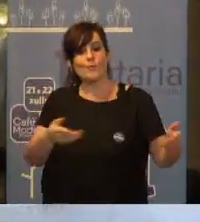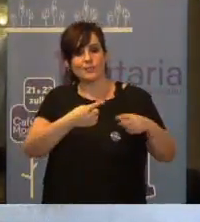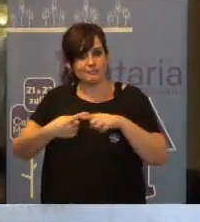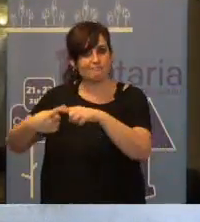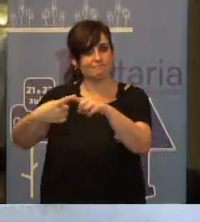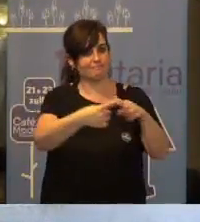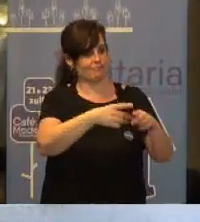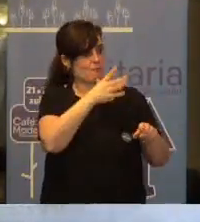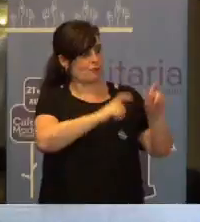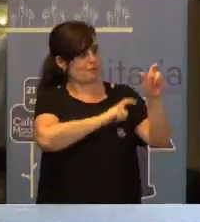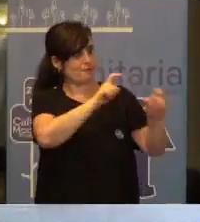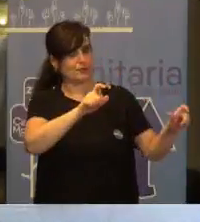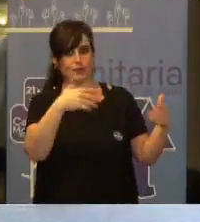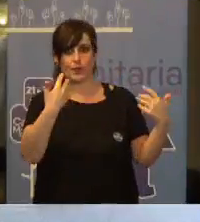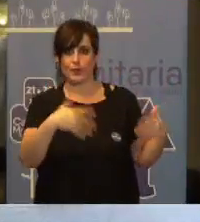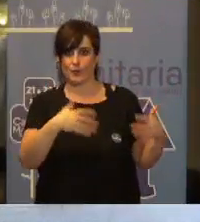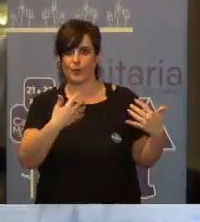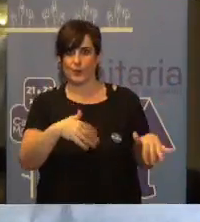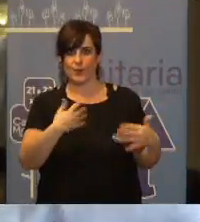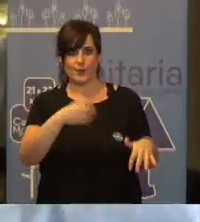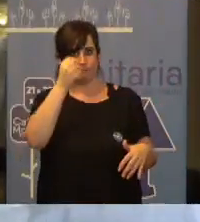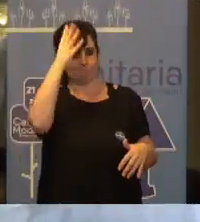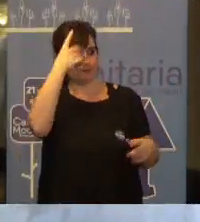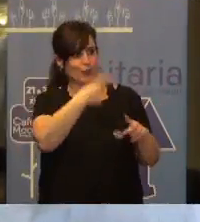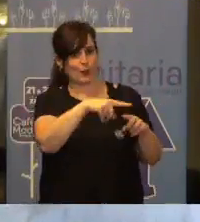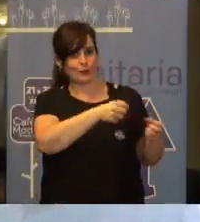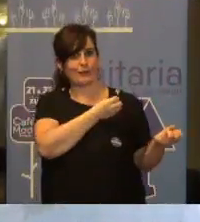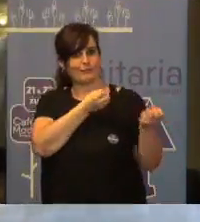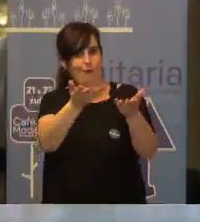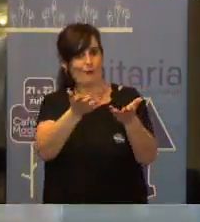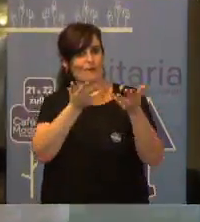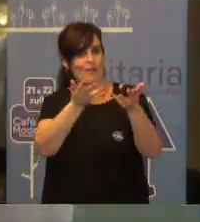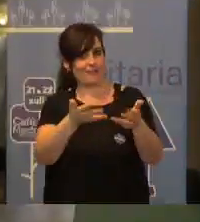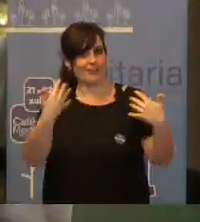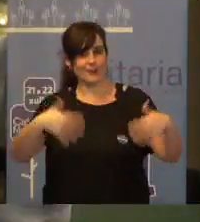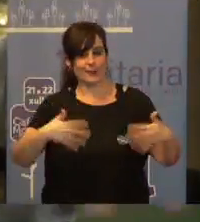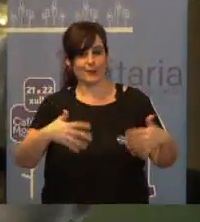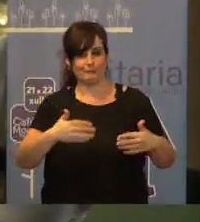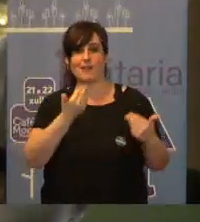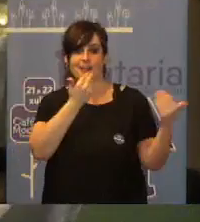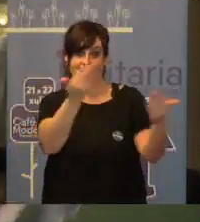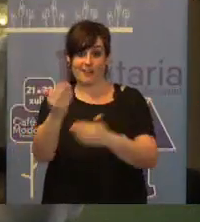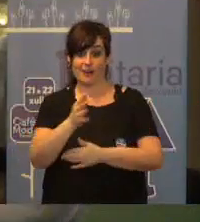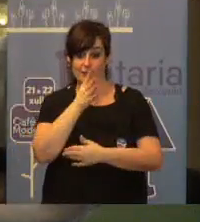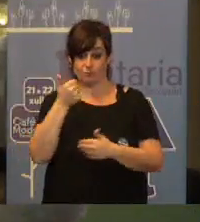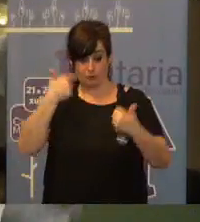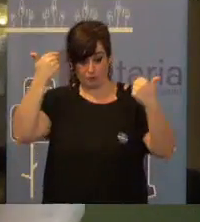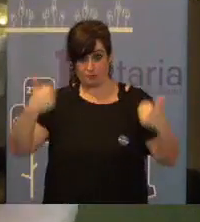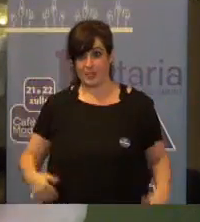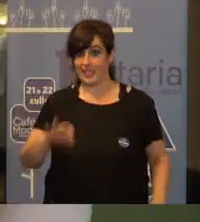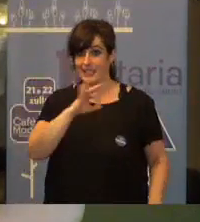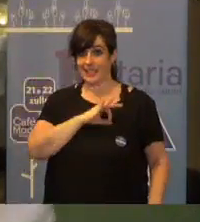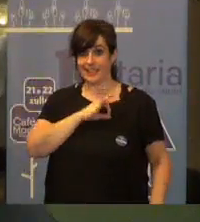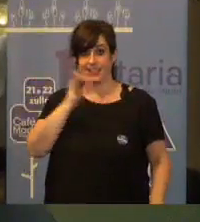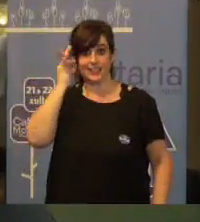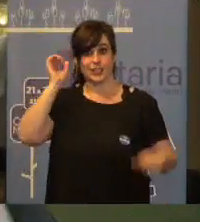xente que ten tanto aportado, non? E tanto que aportar. Porque eu no fundamental o que son é unha señora maior, como Manolo